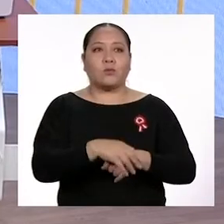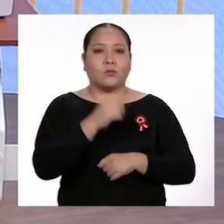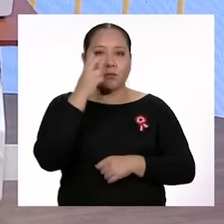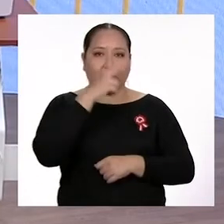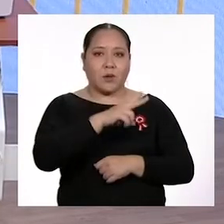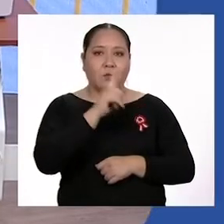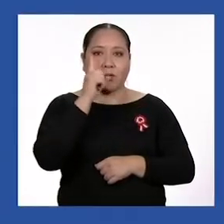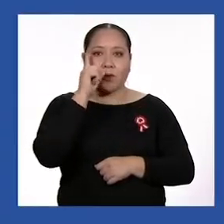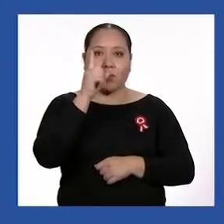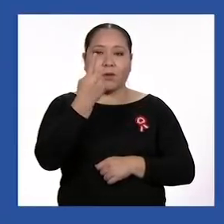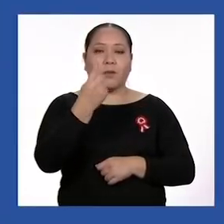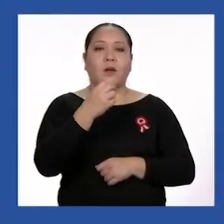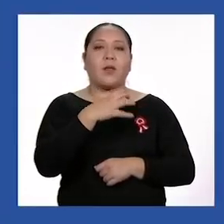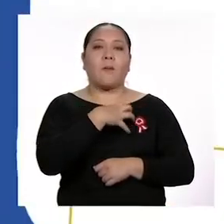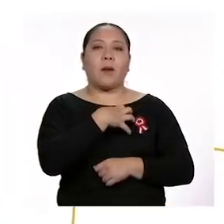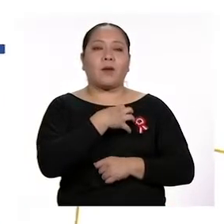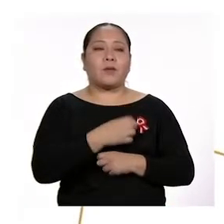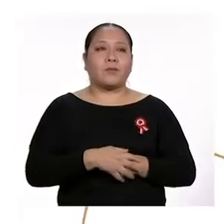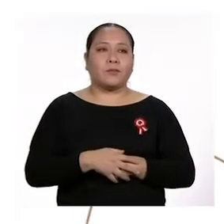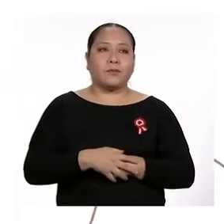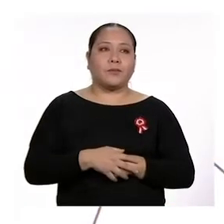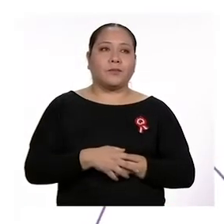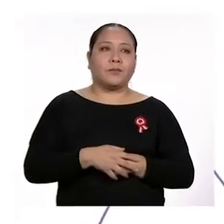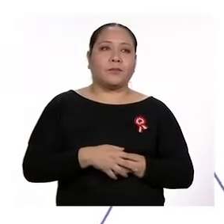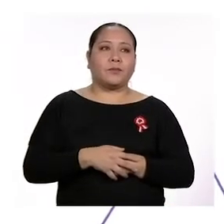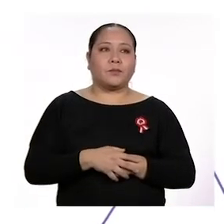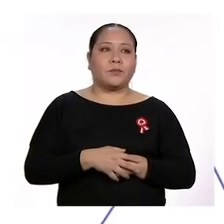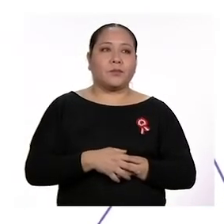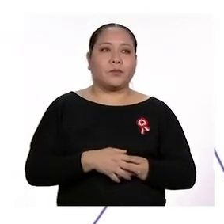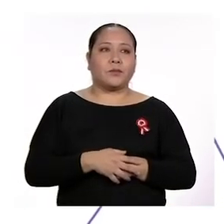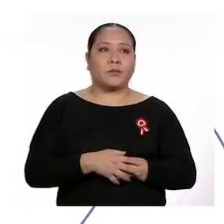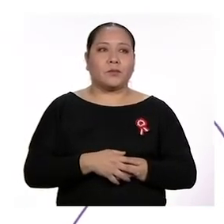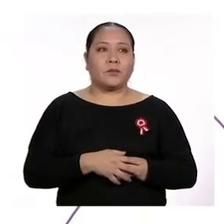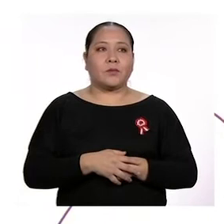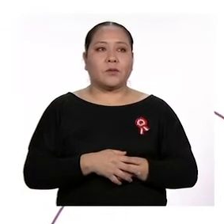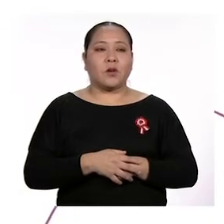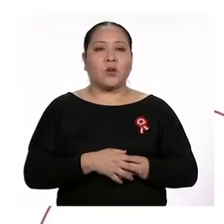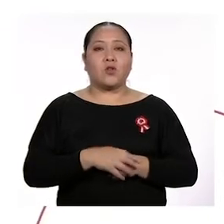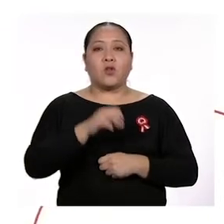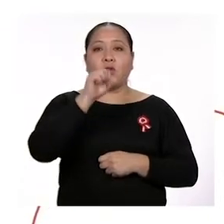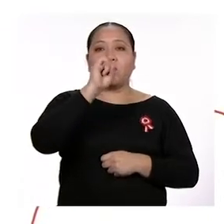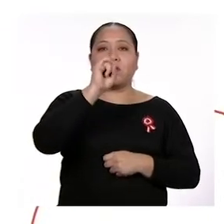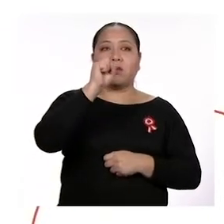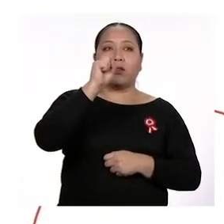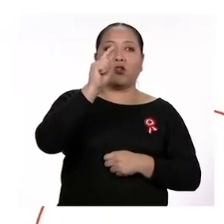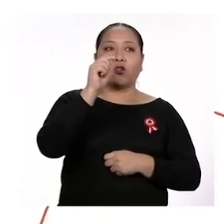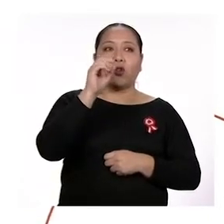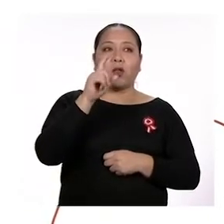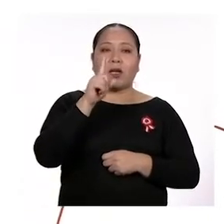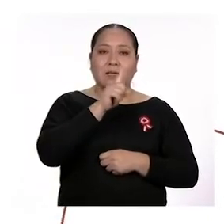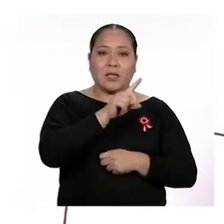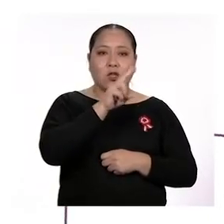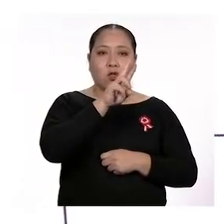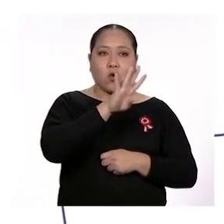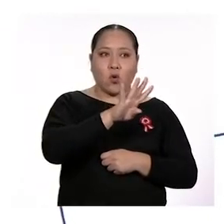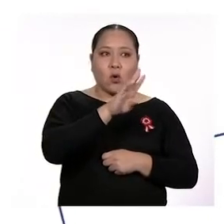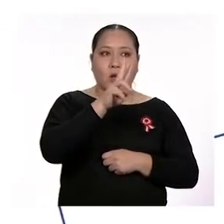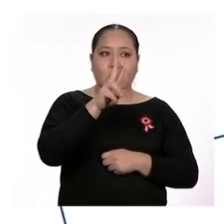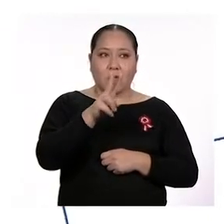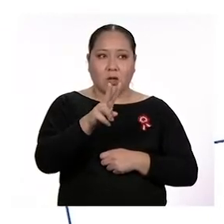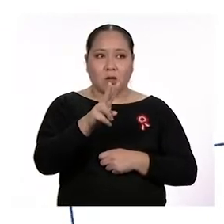Vamos con el primero, mayo. Su presión sistólica se registró desde 142